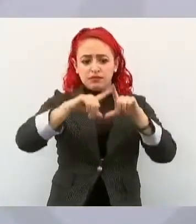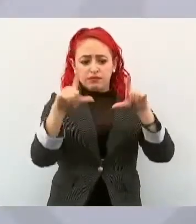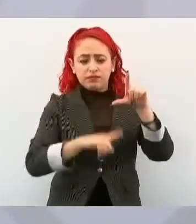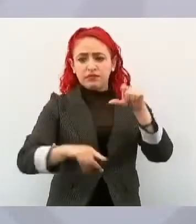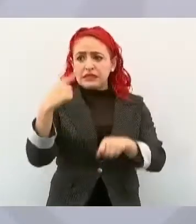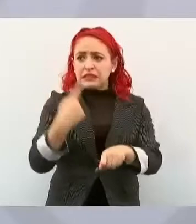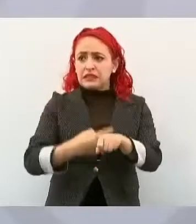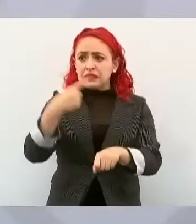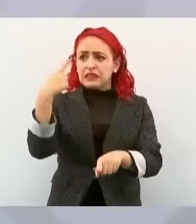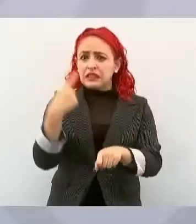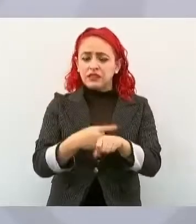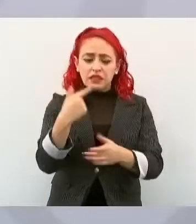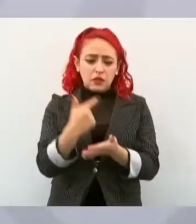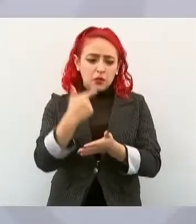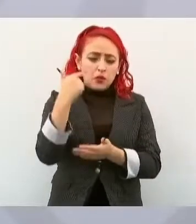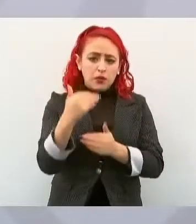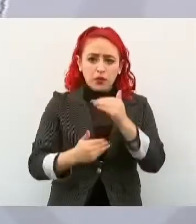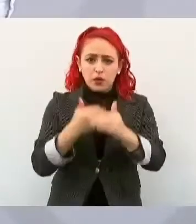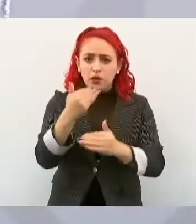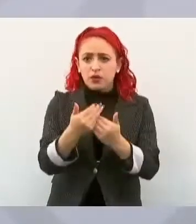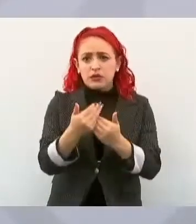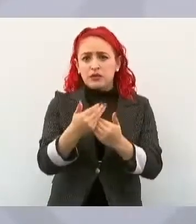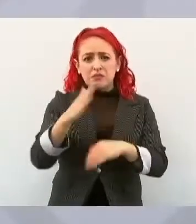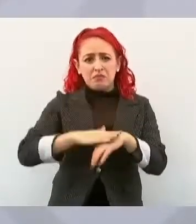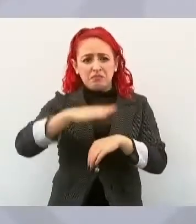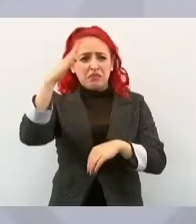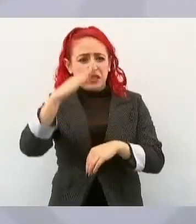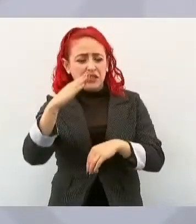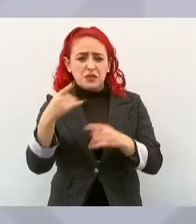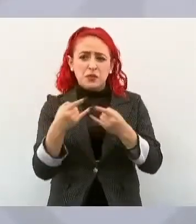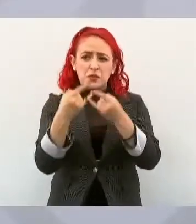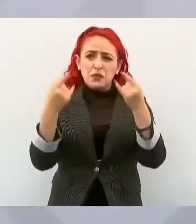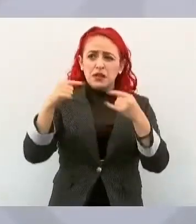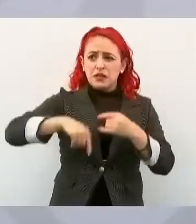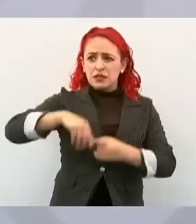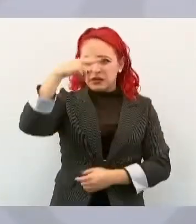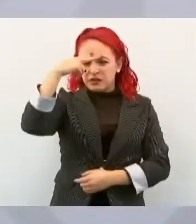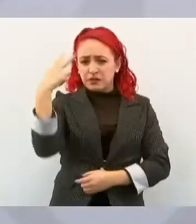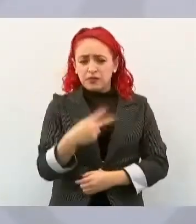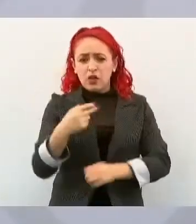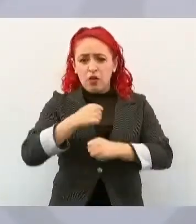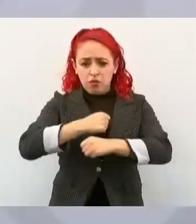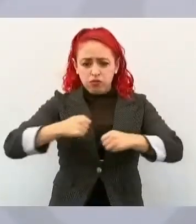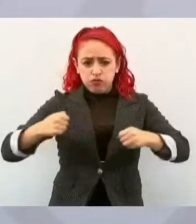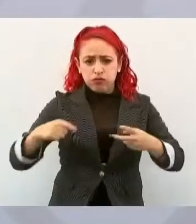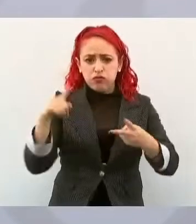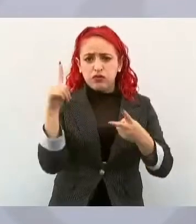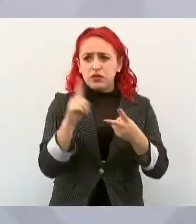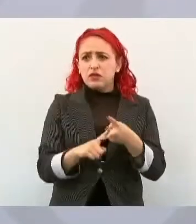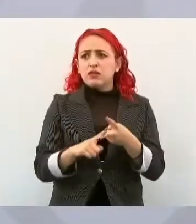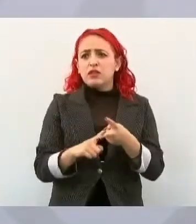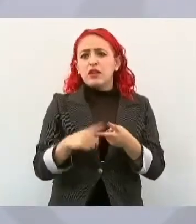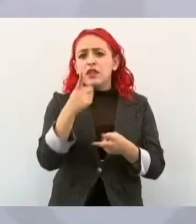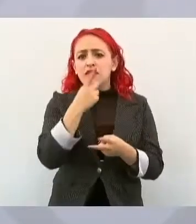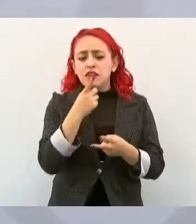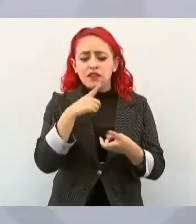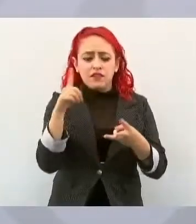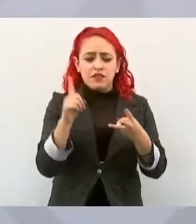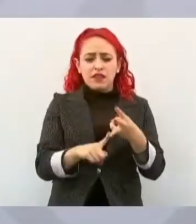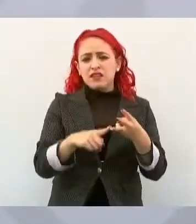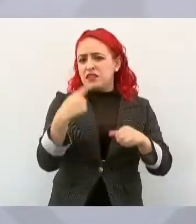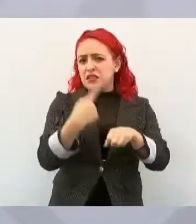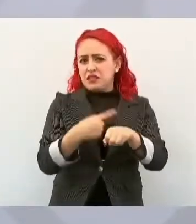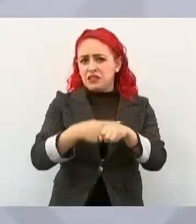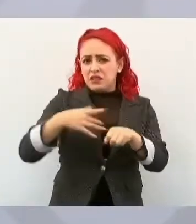las enfermedades crónico-degenerativas como nunca en la historia de México. Obesidad, dislipidemia, diabetes,